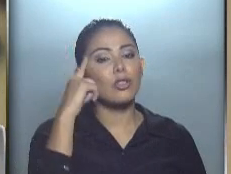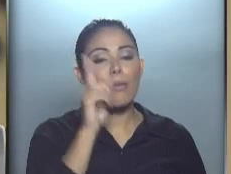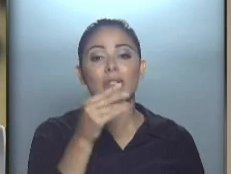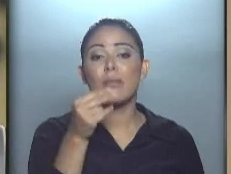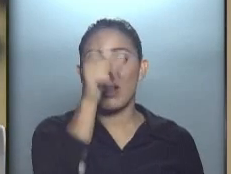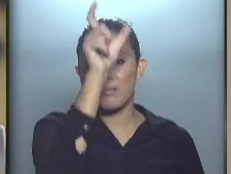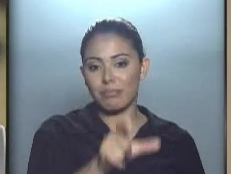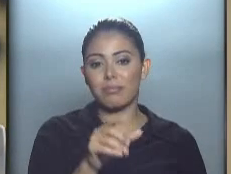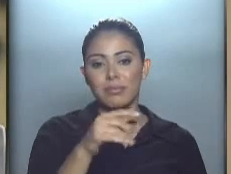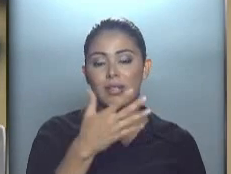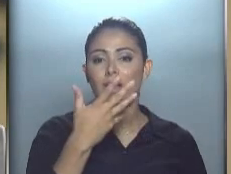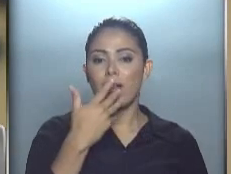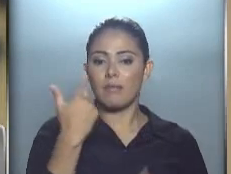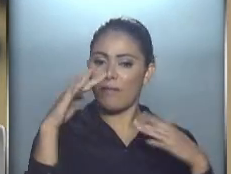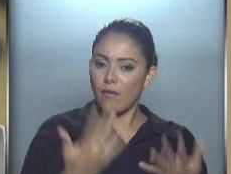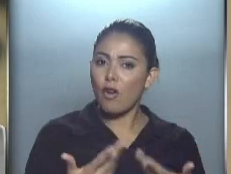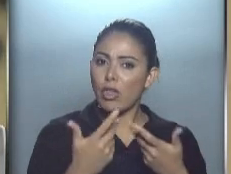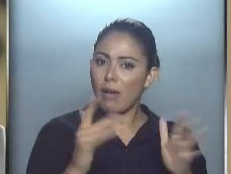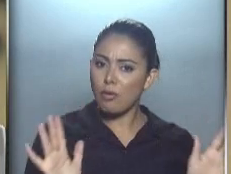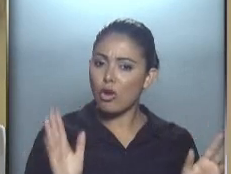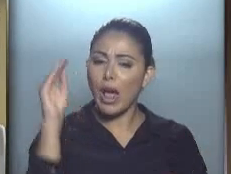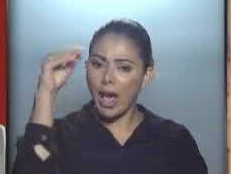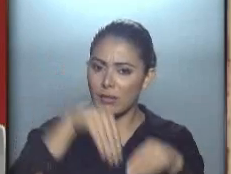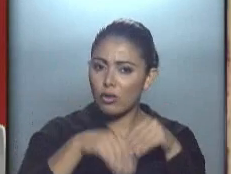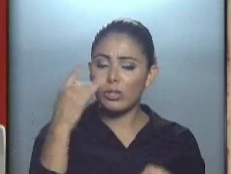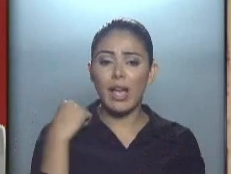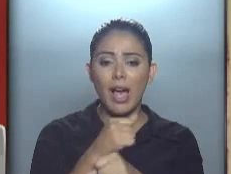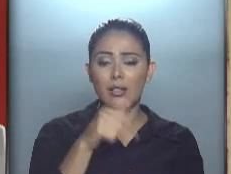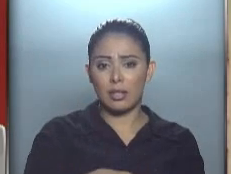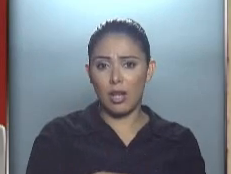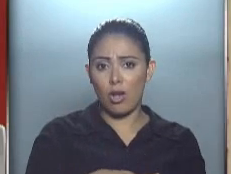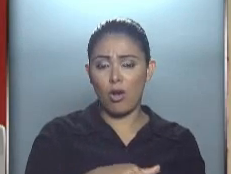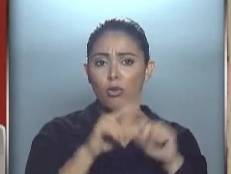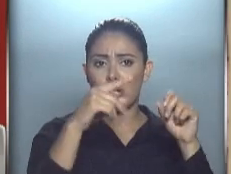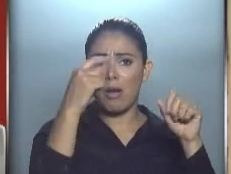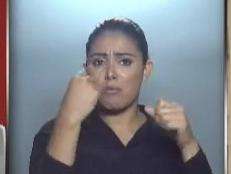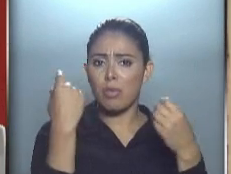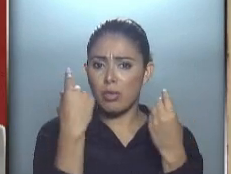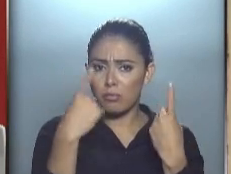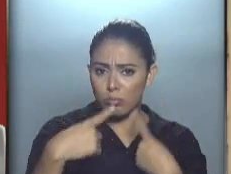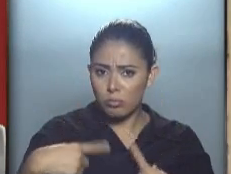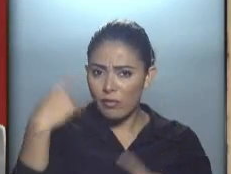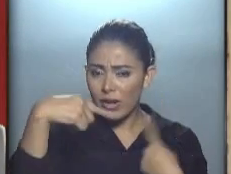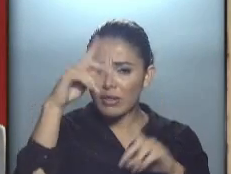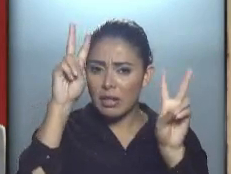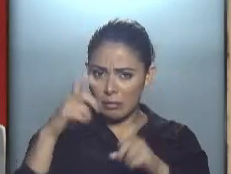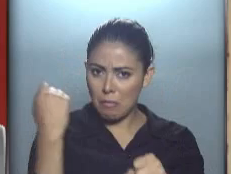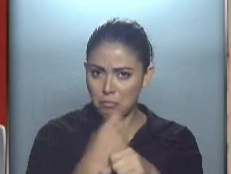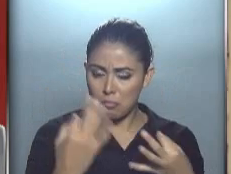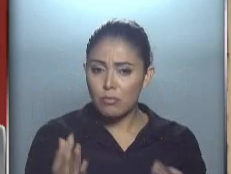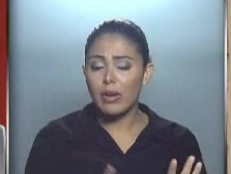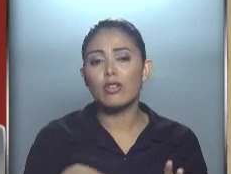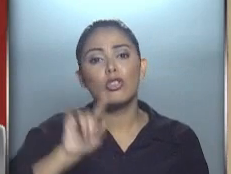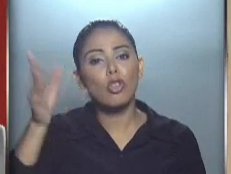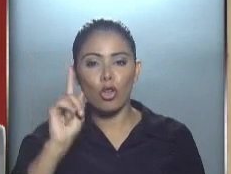hombre democrático y que ha hecho las cosas bien respecto de muchos temas, no de otros. Sabemos a las claras que en cuanto